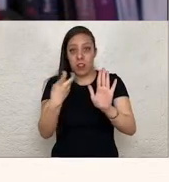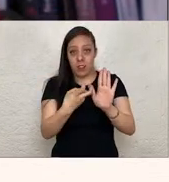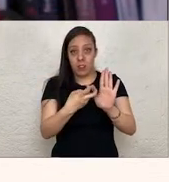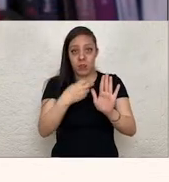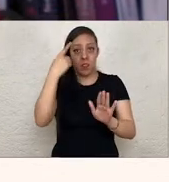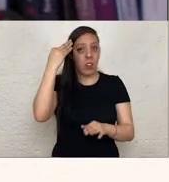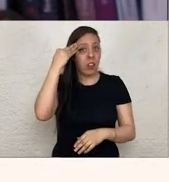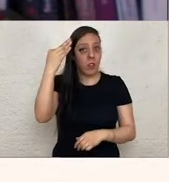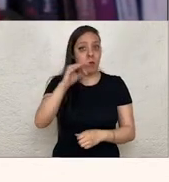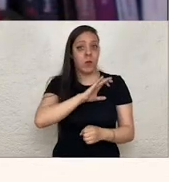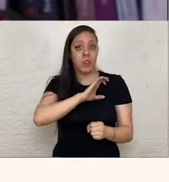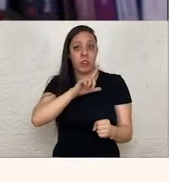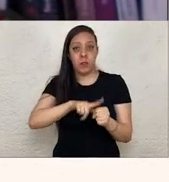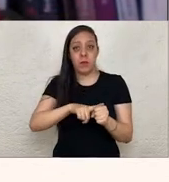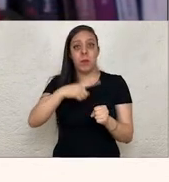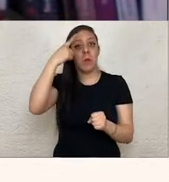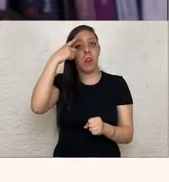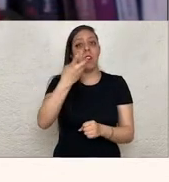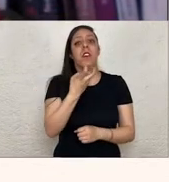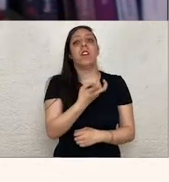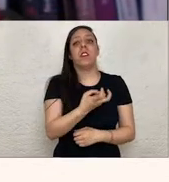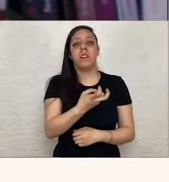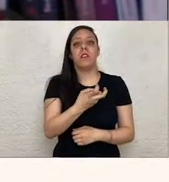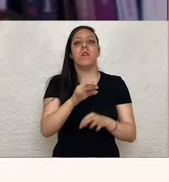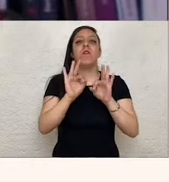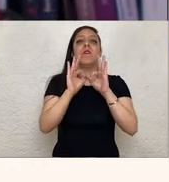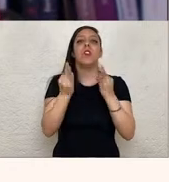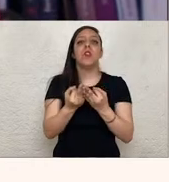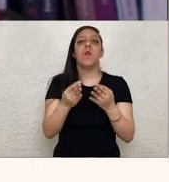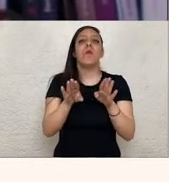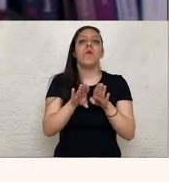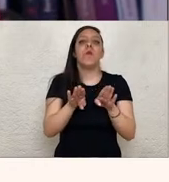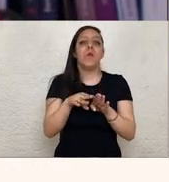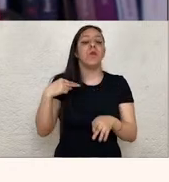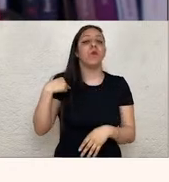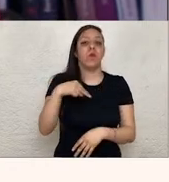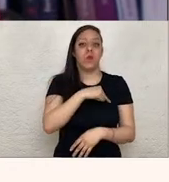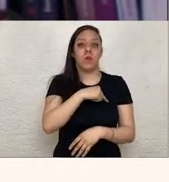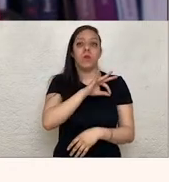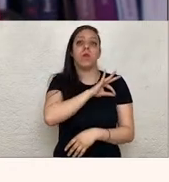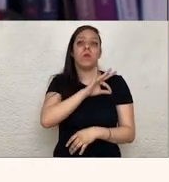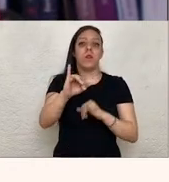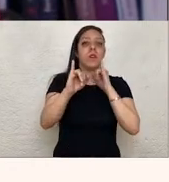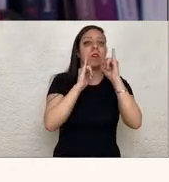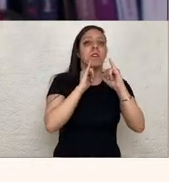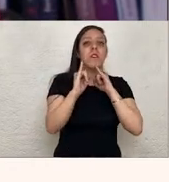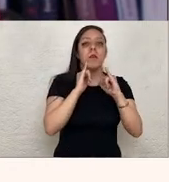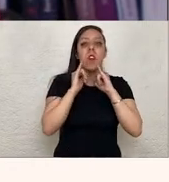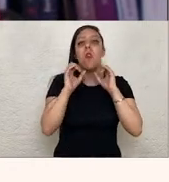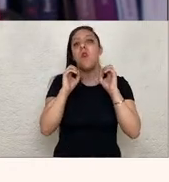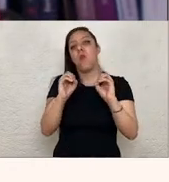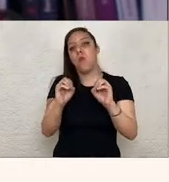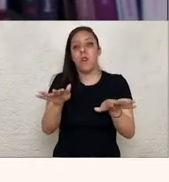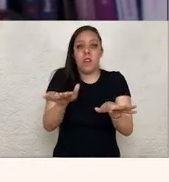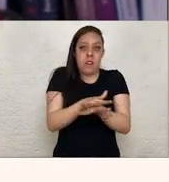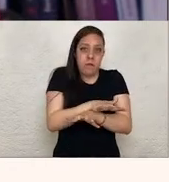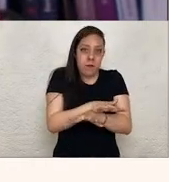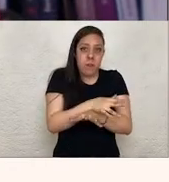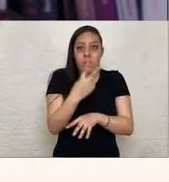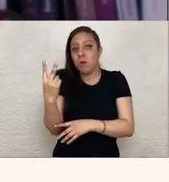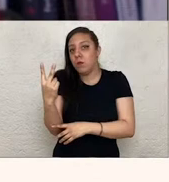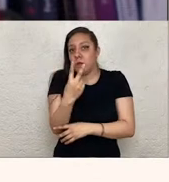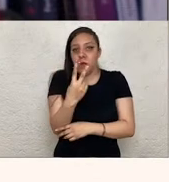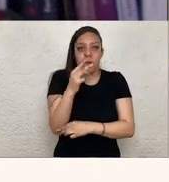en este momento específico es esa figura de cómo podemos traducir dos mundos que